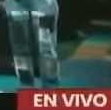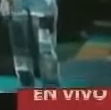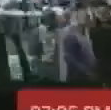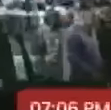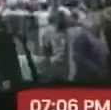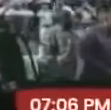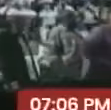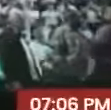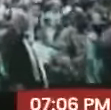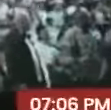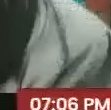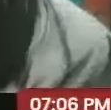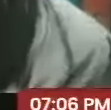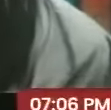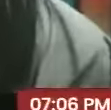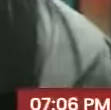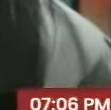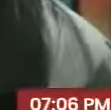la vida, por la alegría.